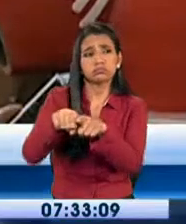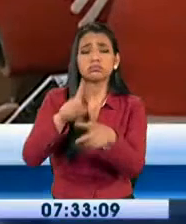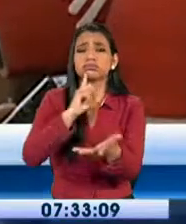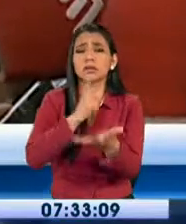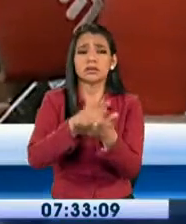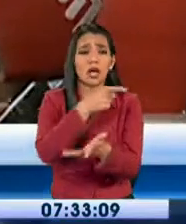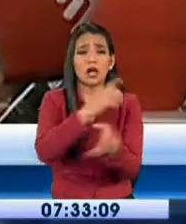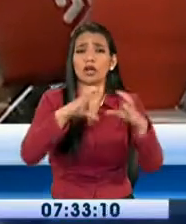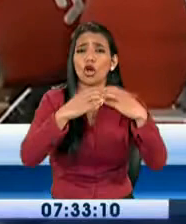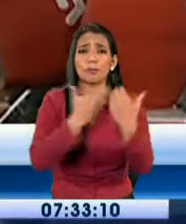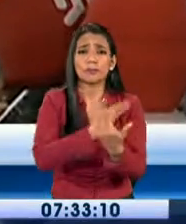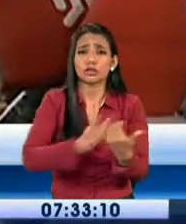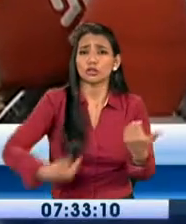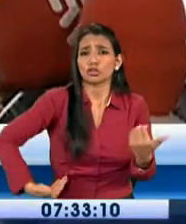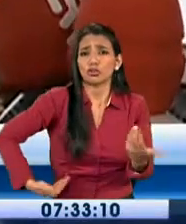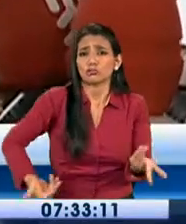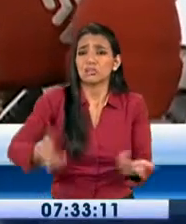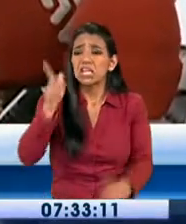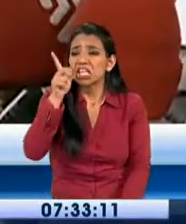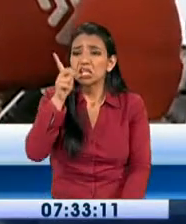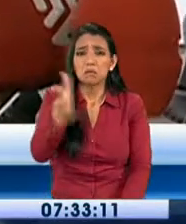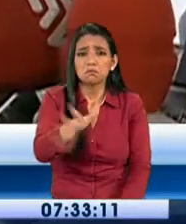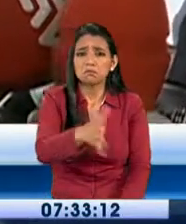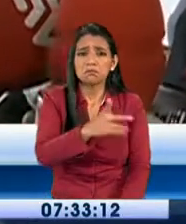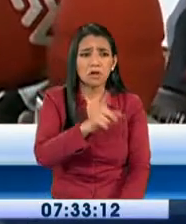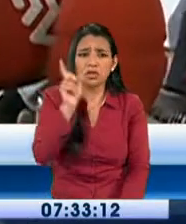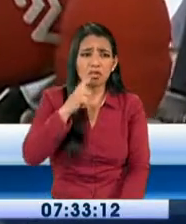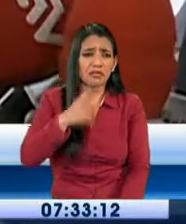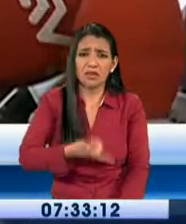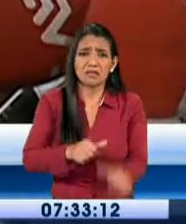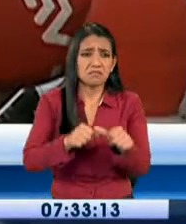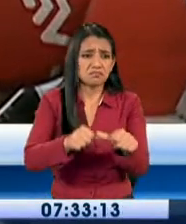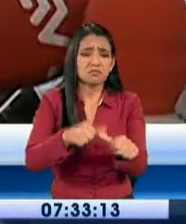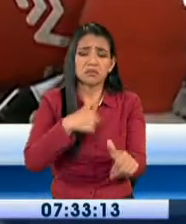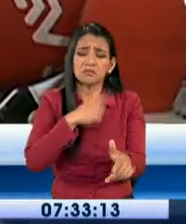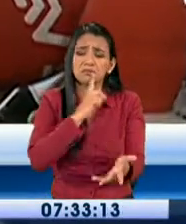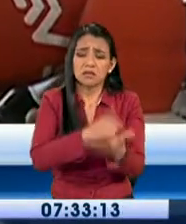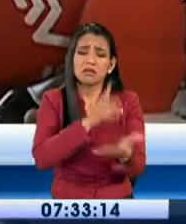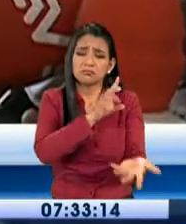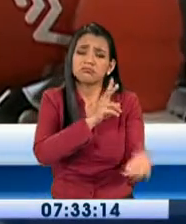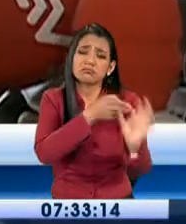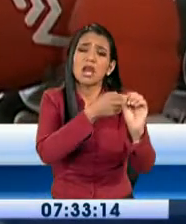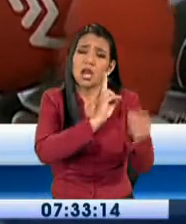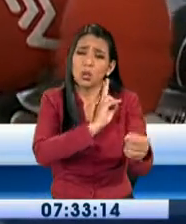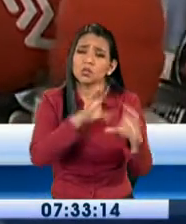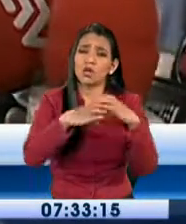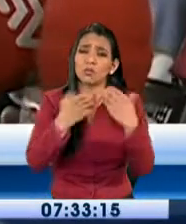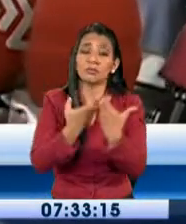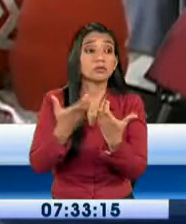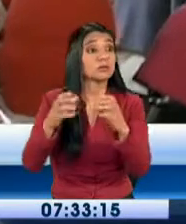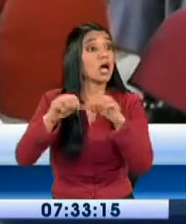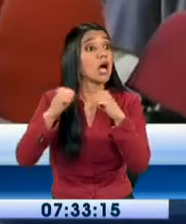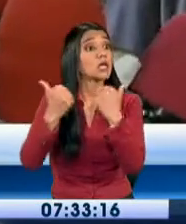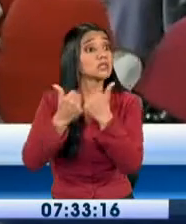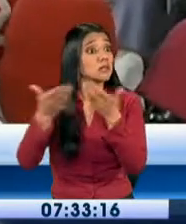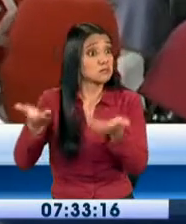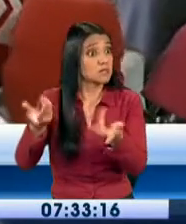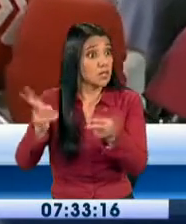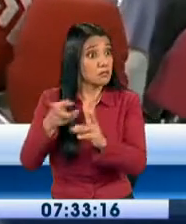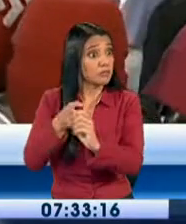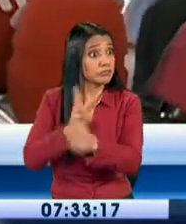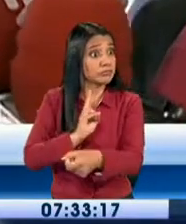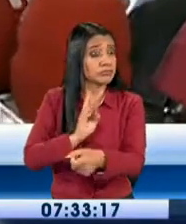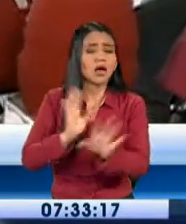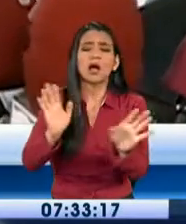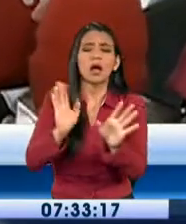presidir la comisión porque no lidera nada. Entonces, mi opinión es que él debería ceder la presidencia de la comisión. ¿Y la renuncia a la Asamblea? Yo creo que